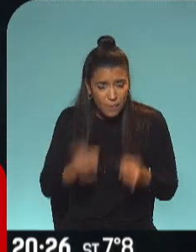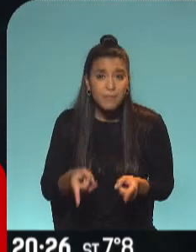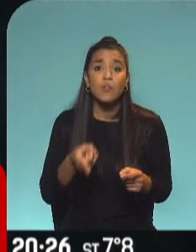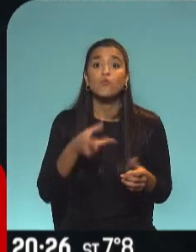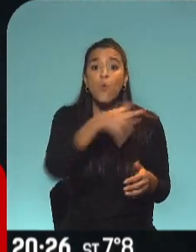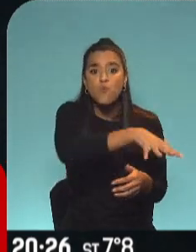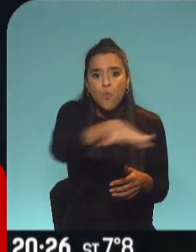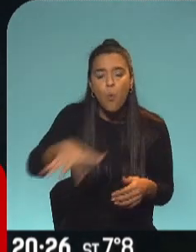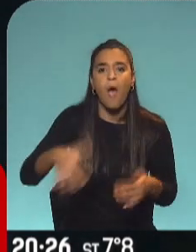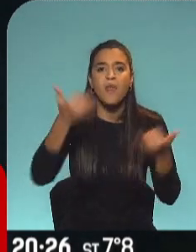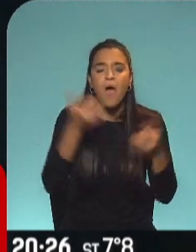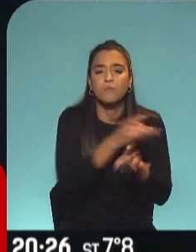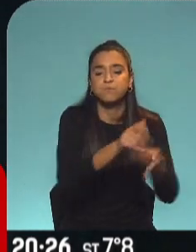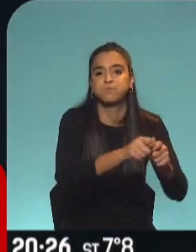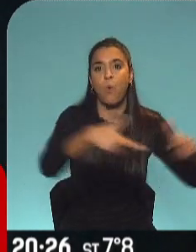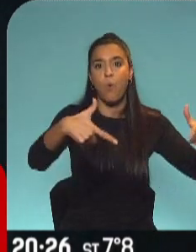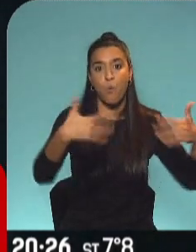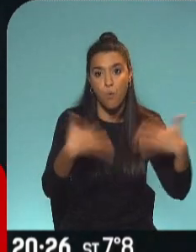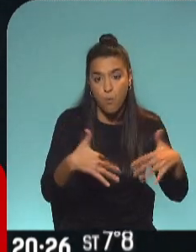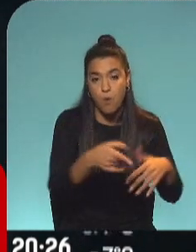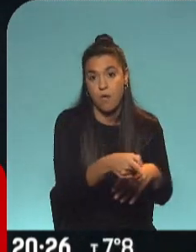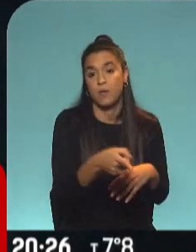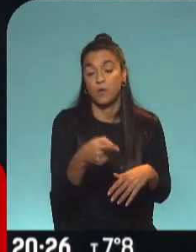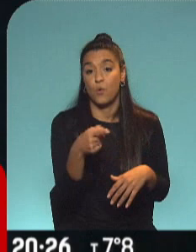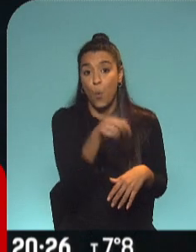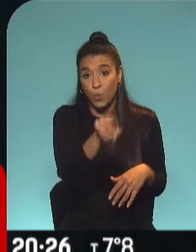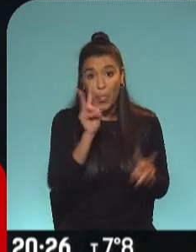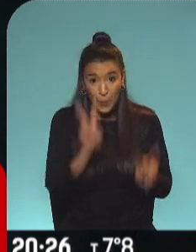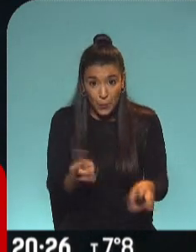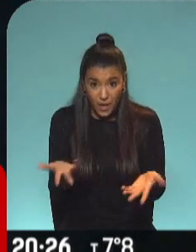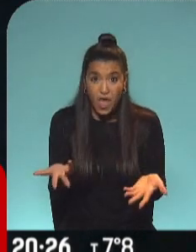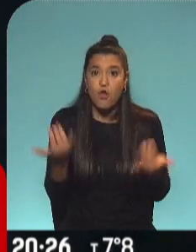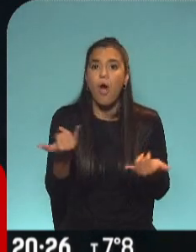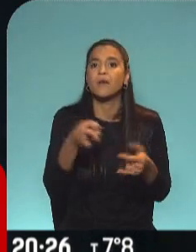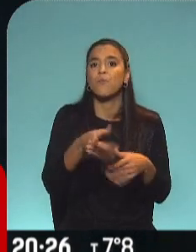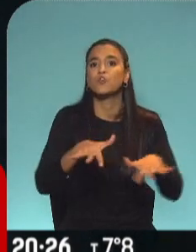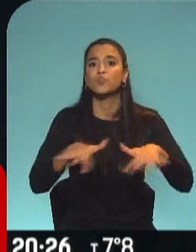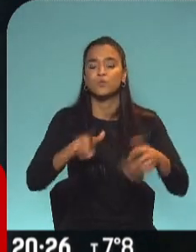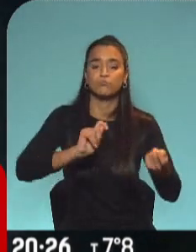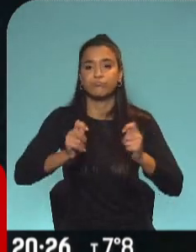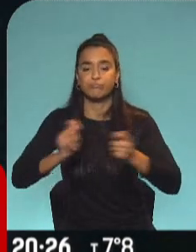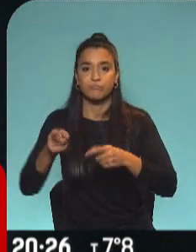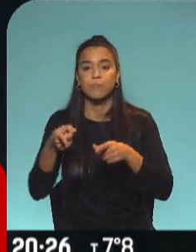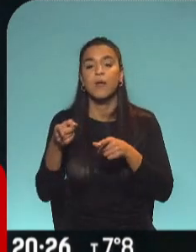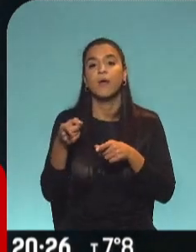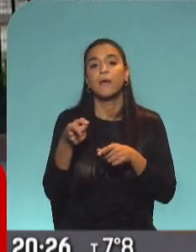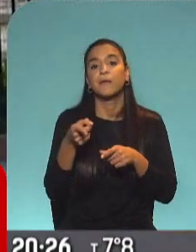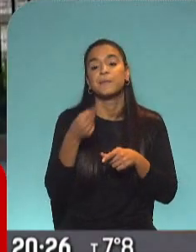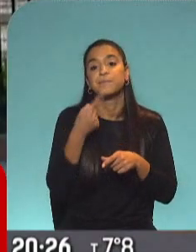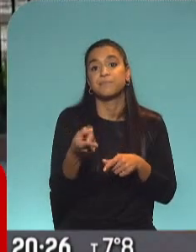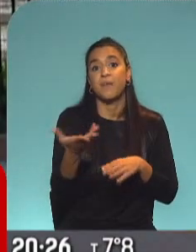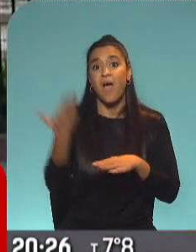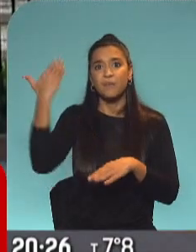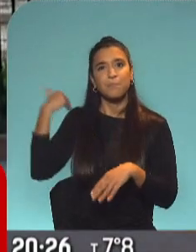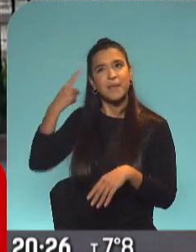donde aparecen focos. Ustedes lo vieron que esto evidentemente tiene una dinámica bastante más permanente que la que